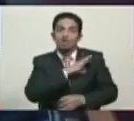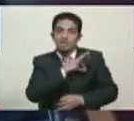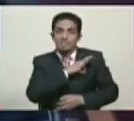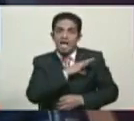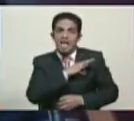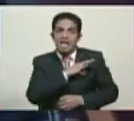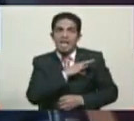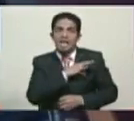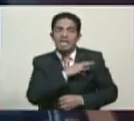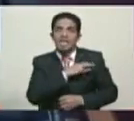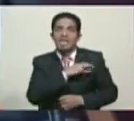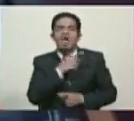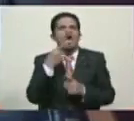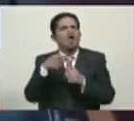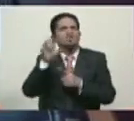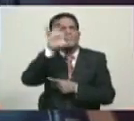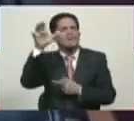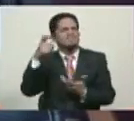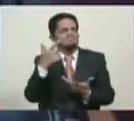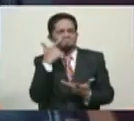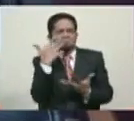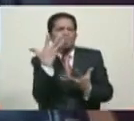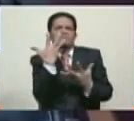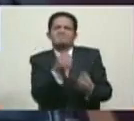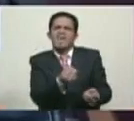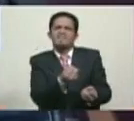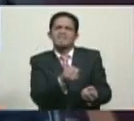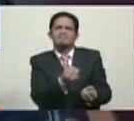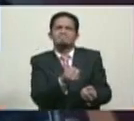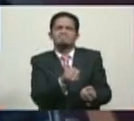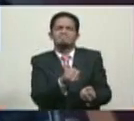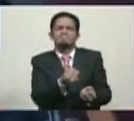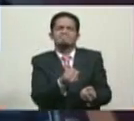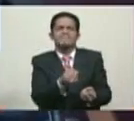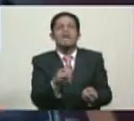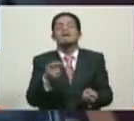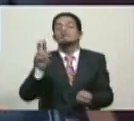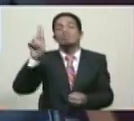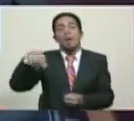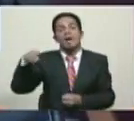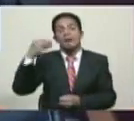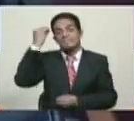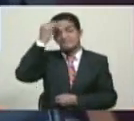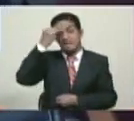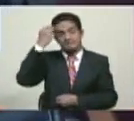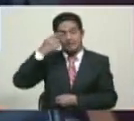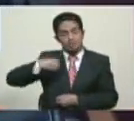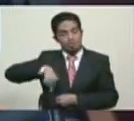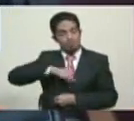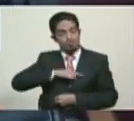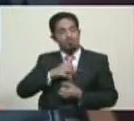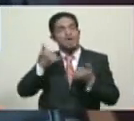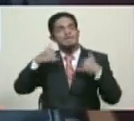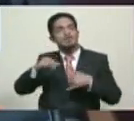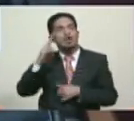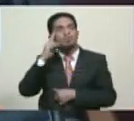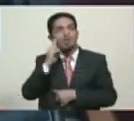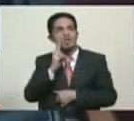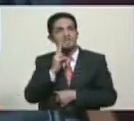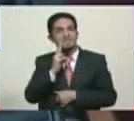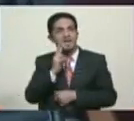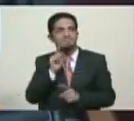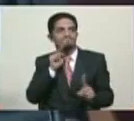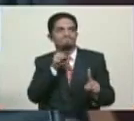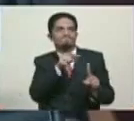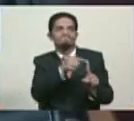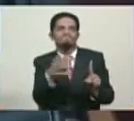tiene desconcertado a los centros del poder imperial, que jamás pensaron que nosotros, hijos de Bolívar, podíamos lograr en paz lo